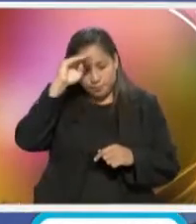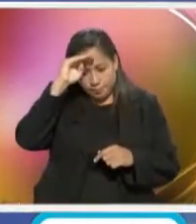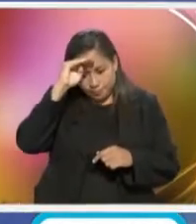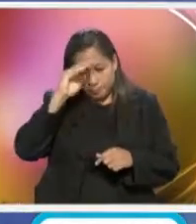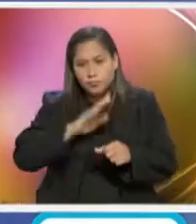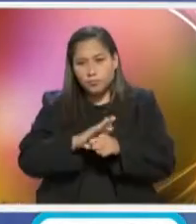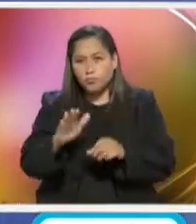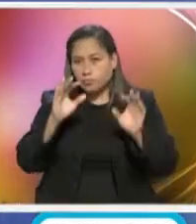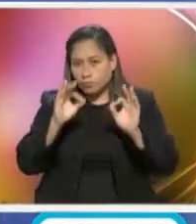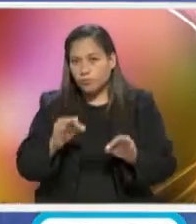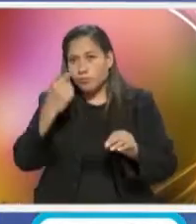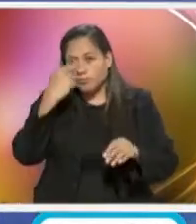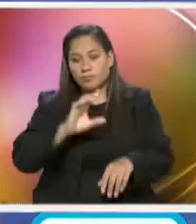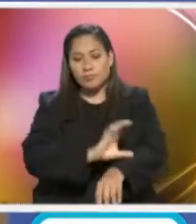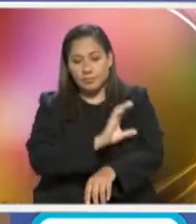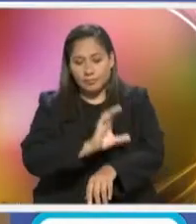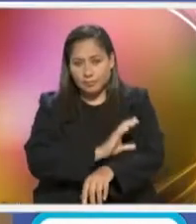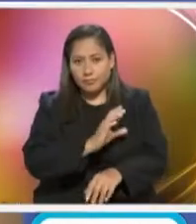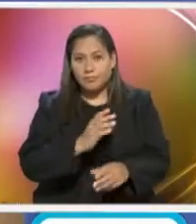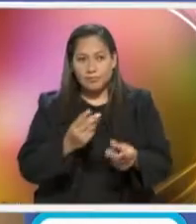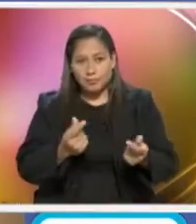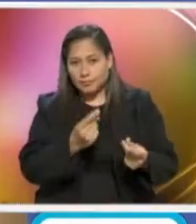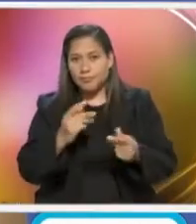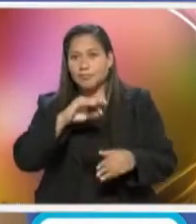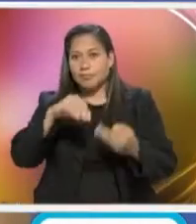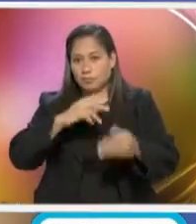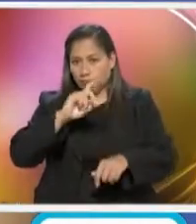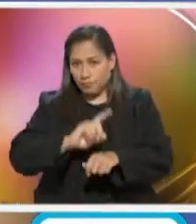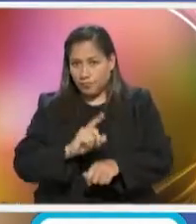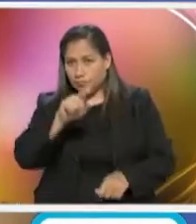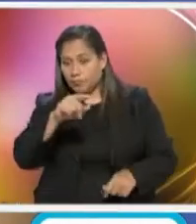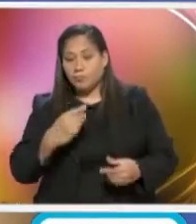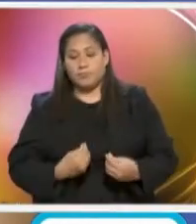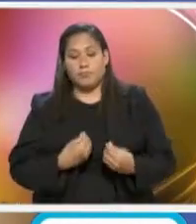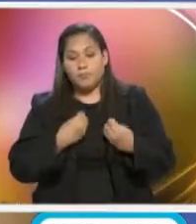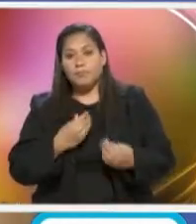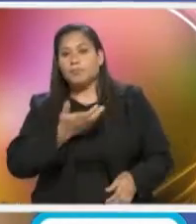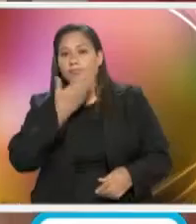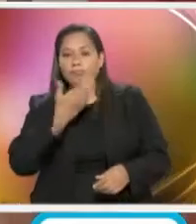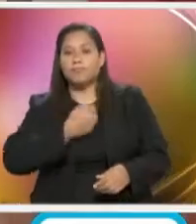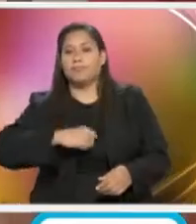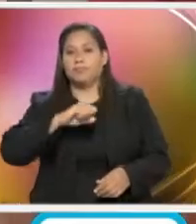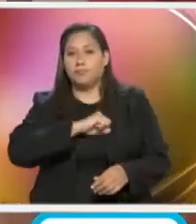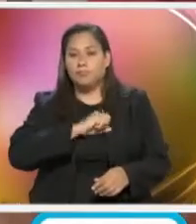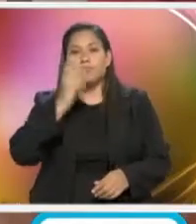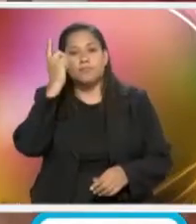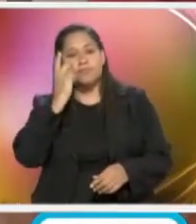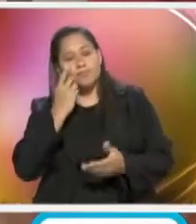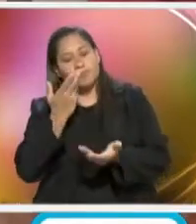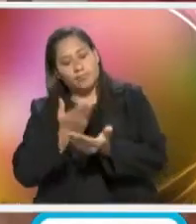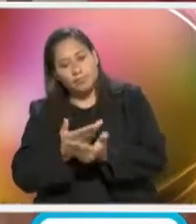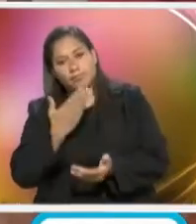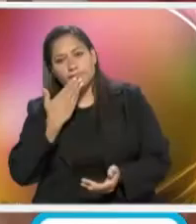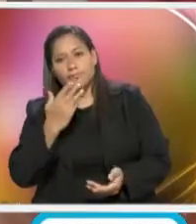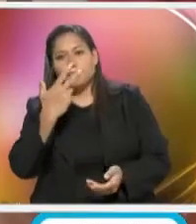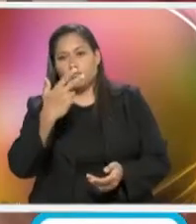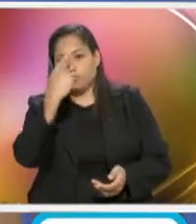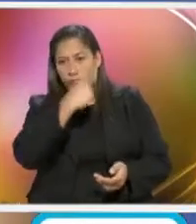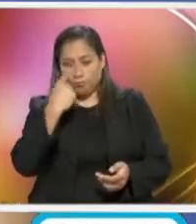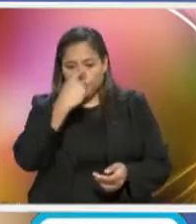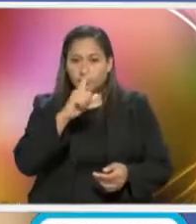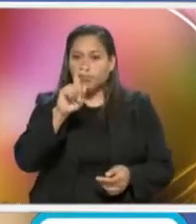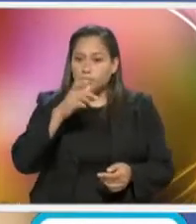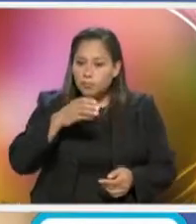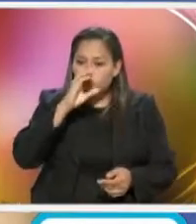bien cuál es la clave para tener energía durante todo el día. Obviamente tienes que llevar un estilo de vida saludable, como dormir 8 horas, tomar agua,